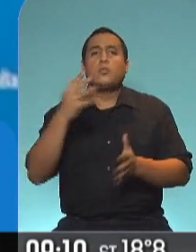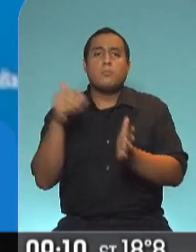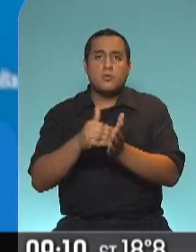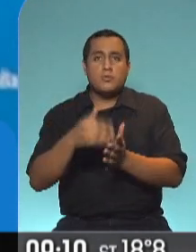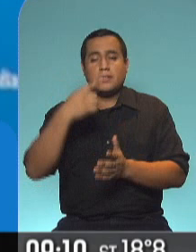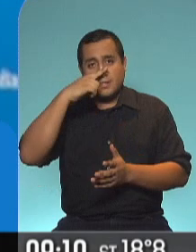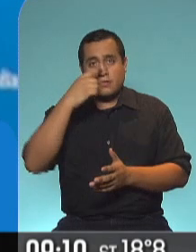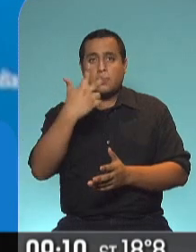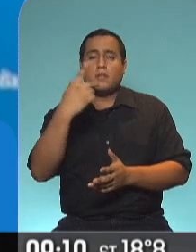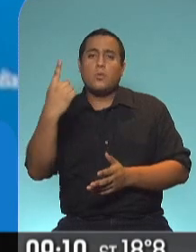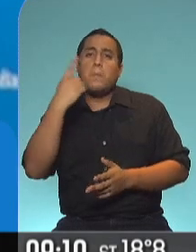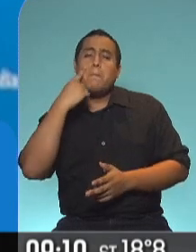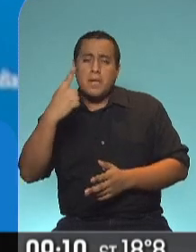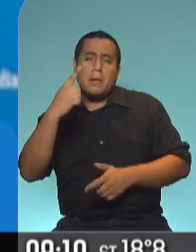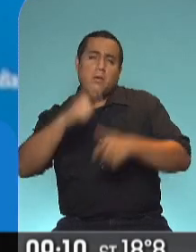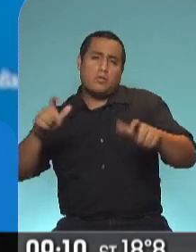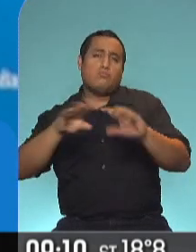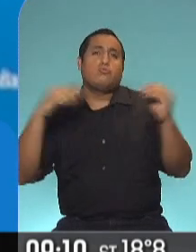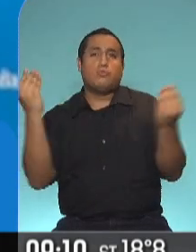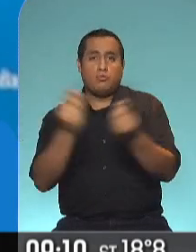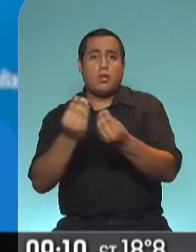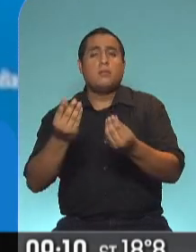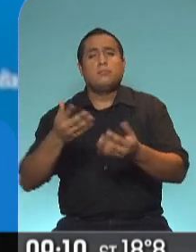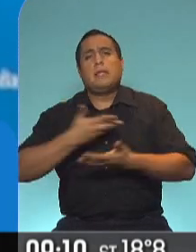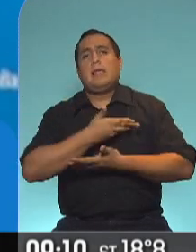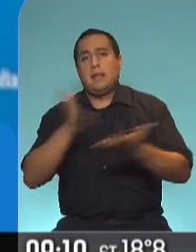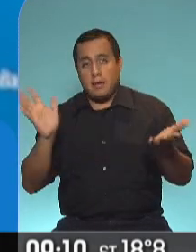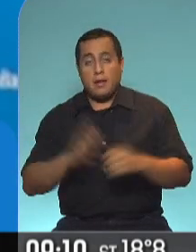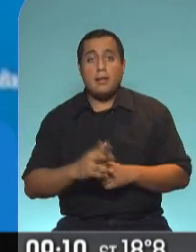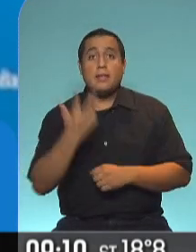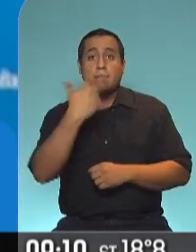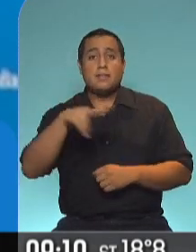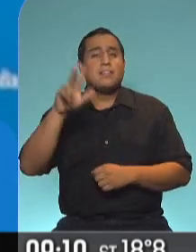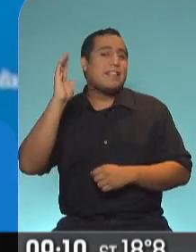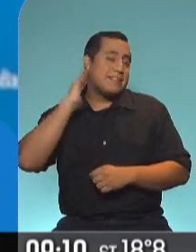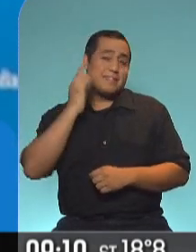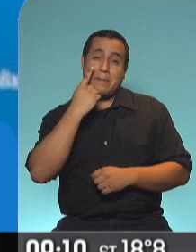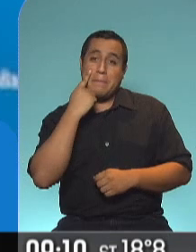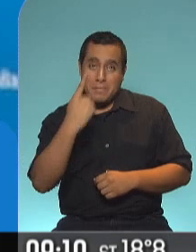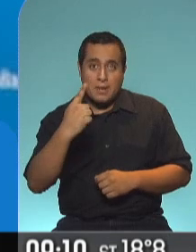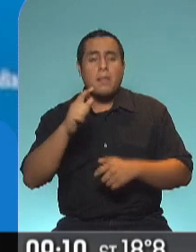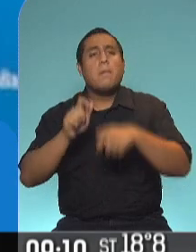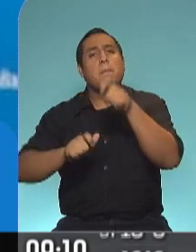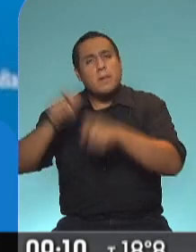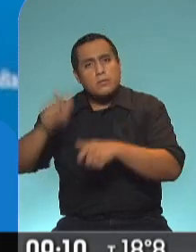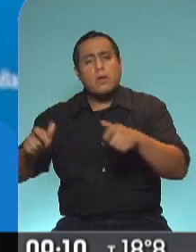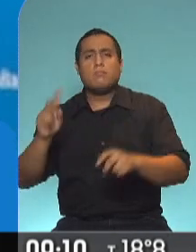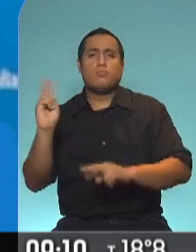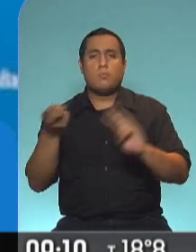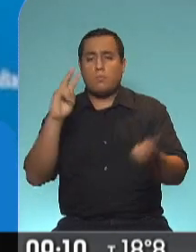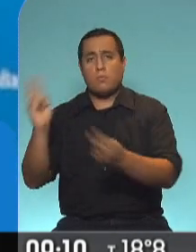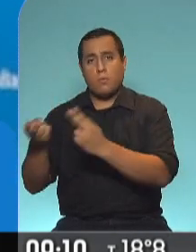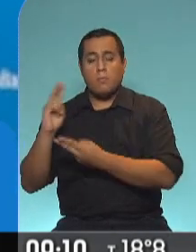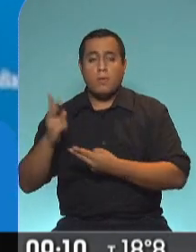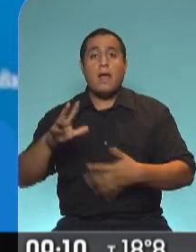731 mil casos totales a nivel global 316.000 son las personas que han fallecido